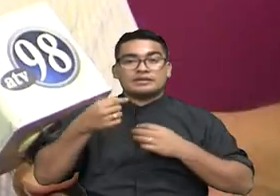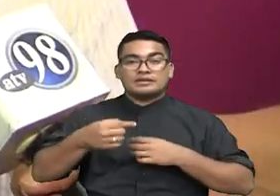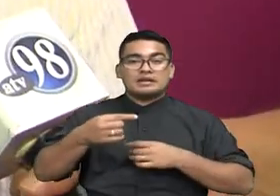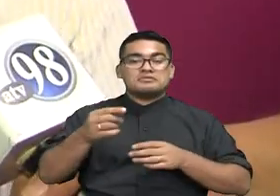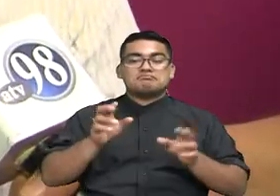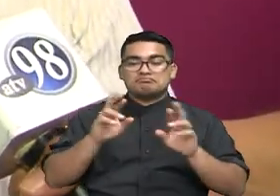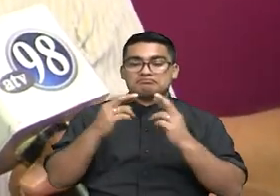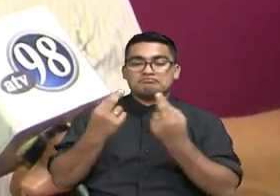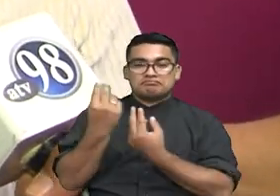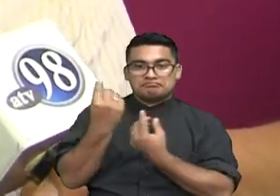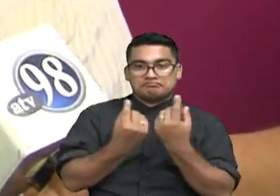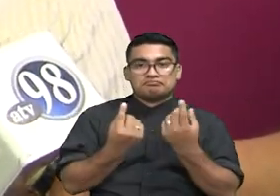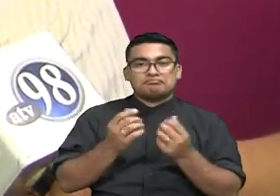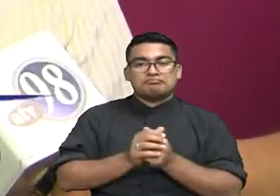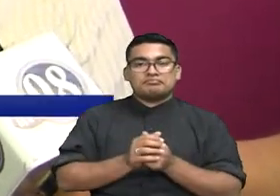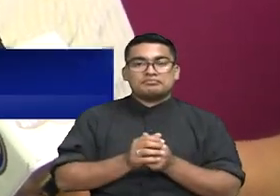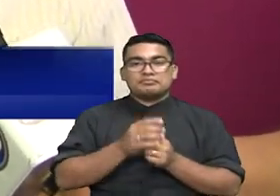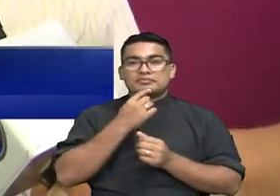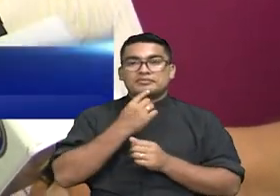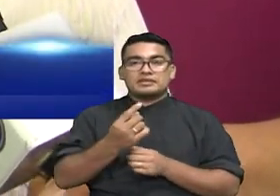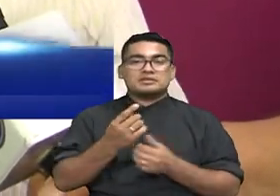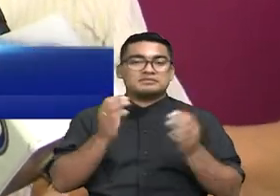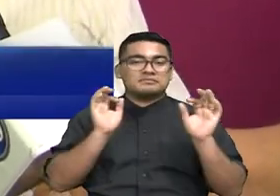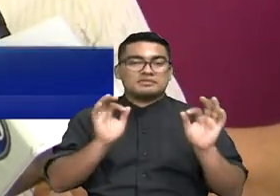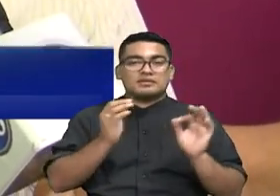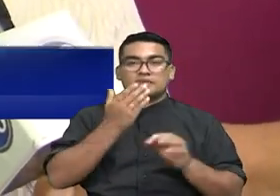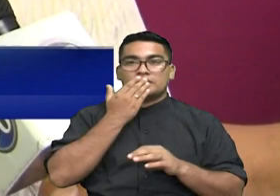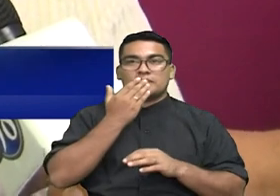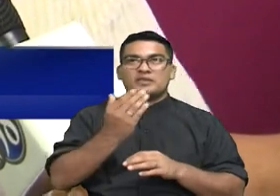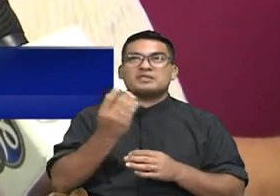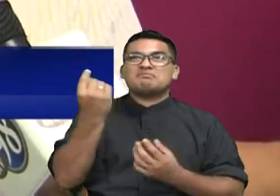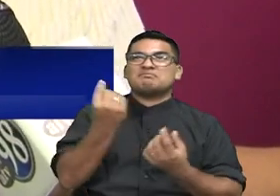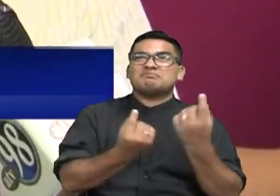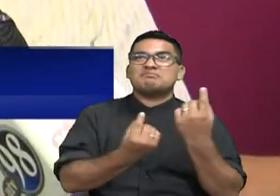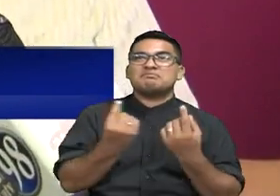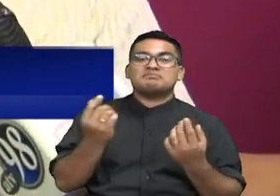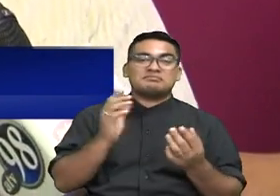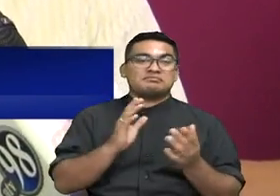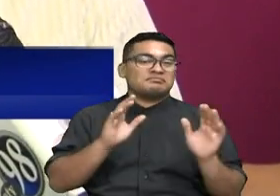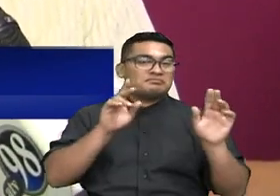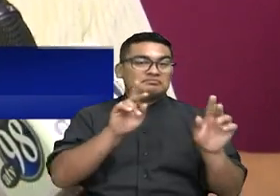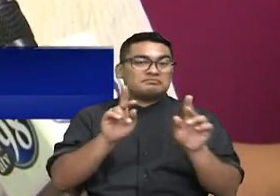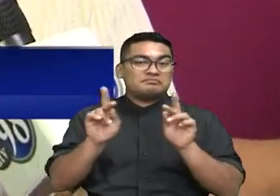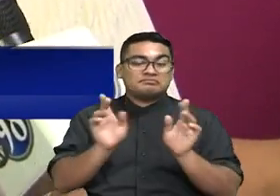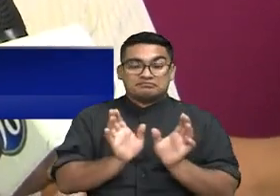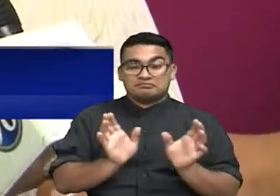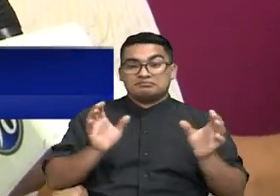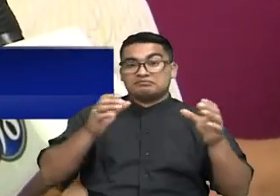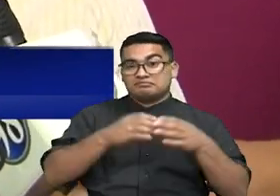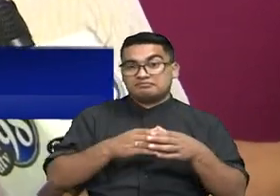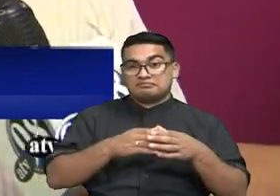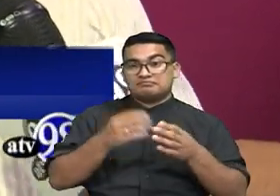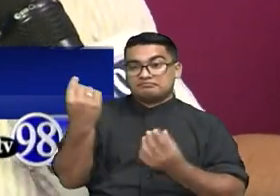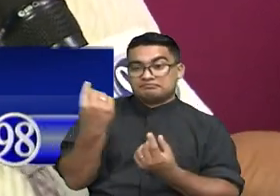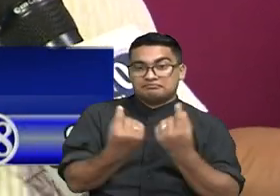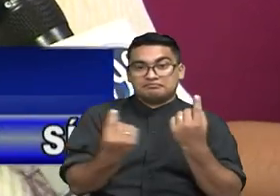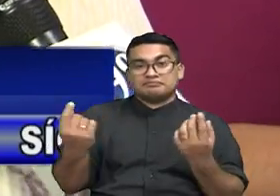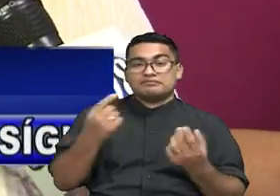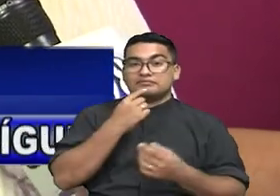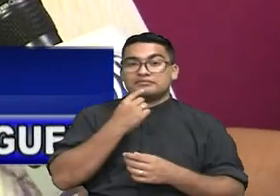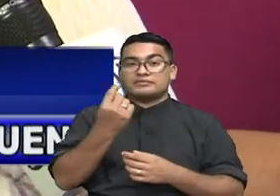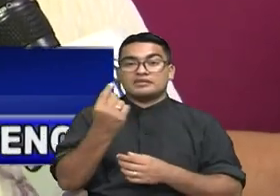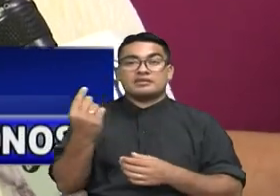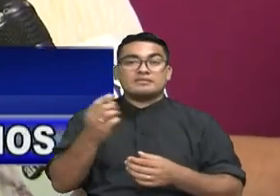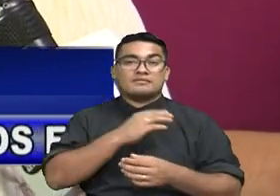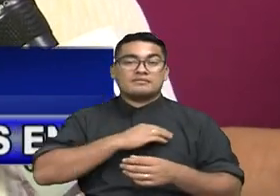reunimos. Y los estamos recibiendo con agrado, pues, porque estamos reunidos aquí todos los que venimos al club, ¿verdad? Que está respaldado por el